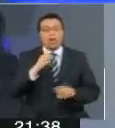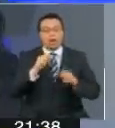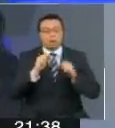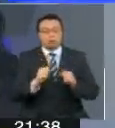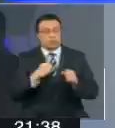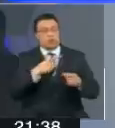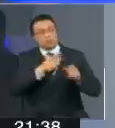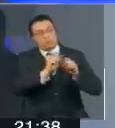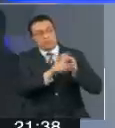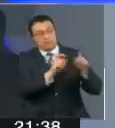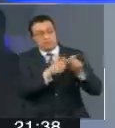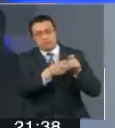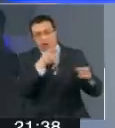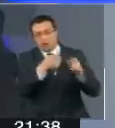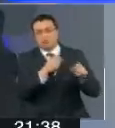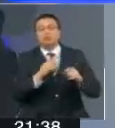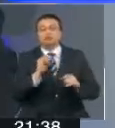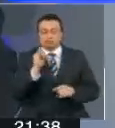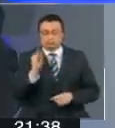de combatir.